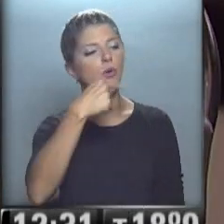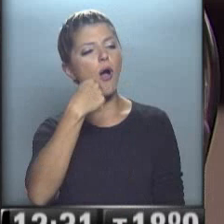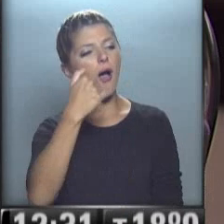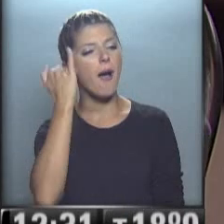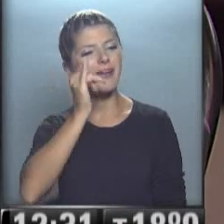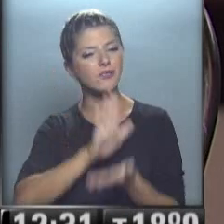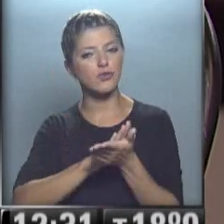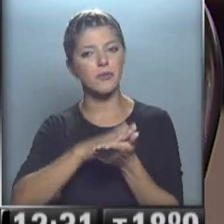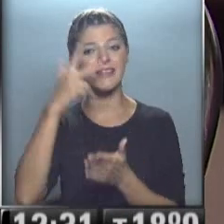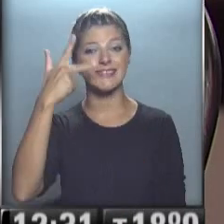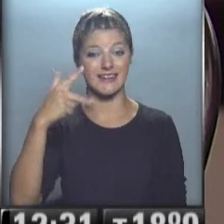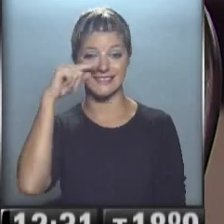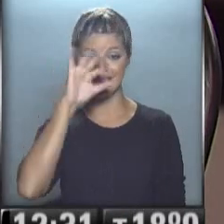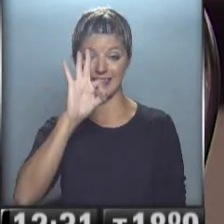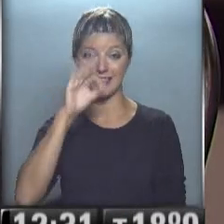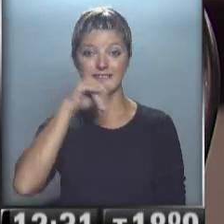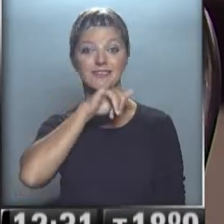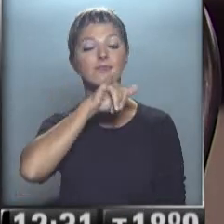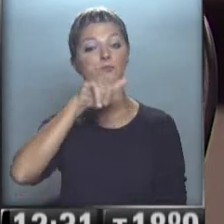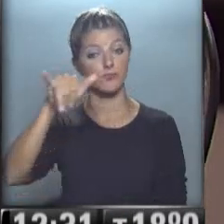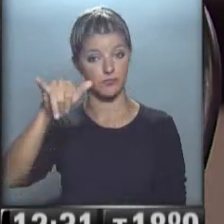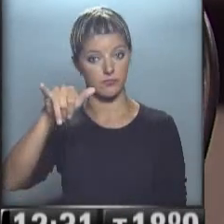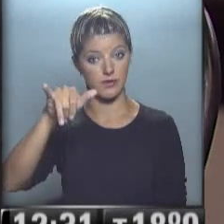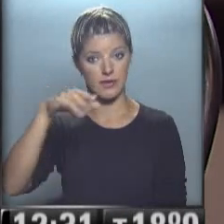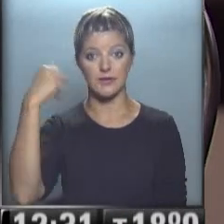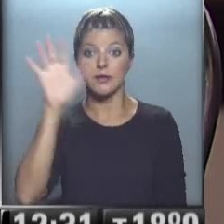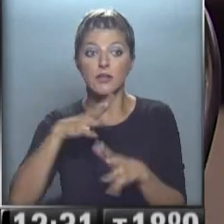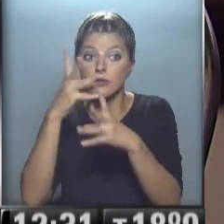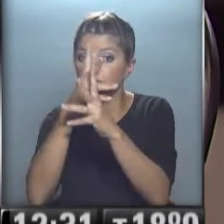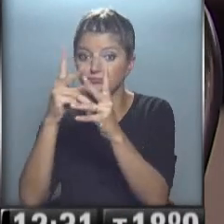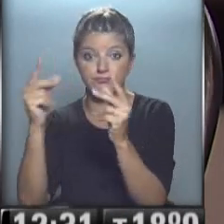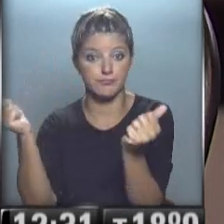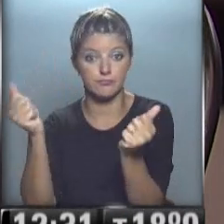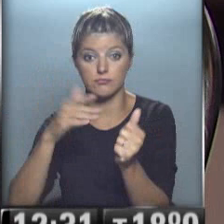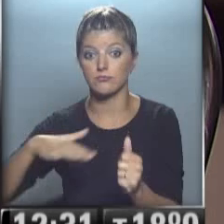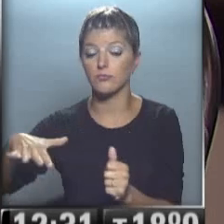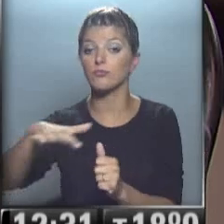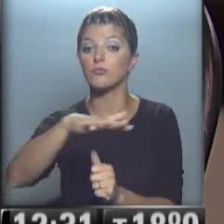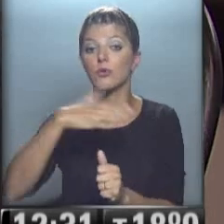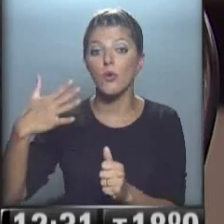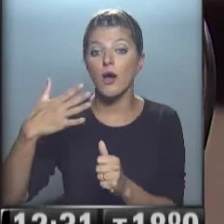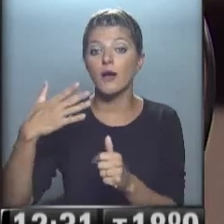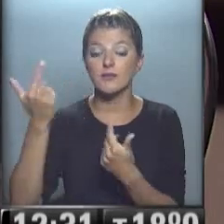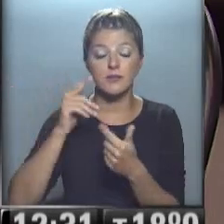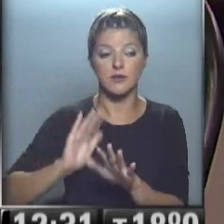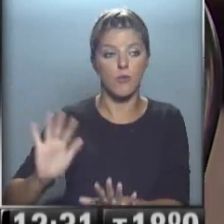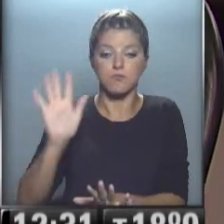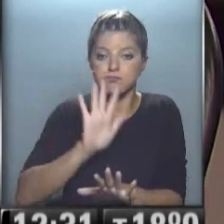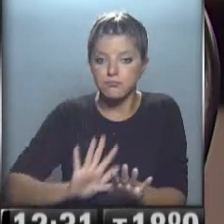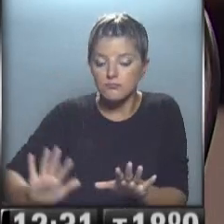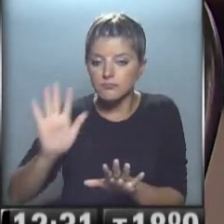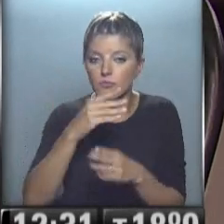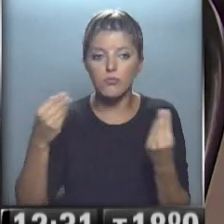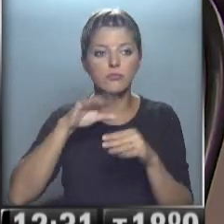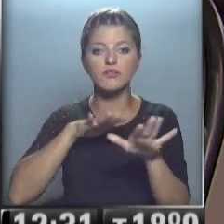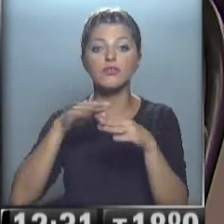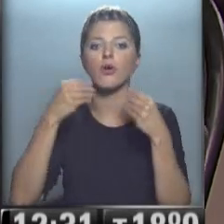vuelo 370 de malaysian Airlines este vuelo extraviado perdido donde tanto un Alo de misterio eh rodea